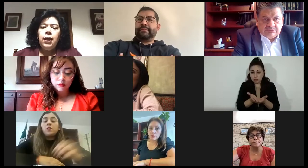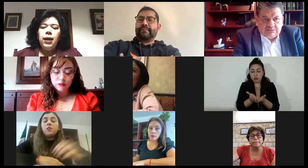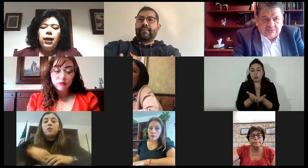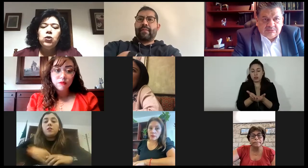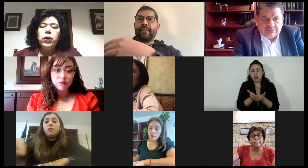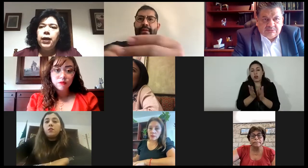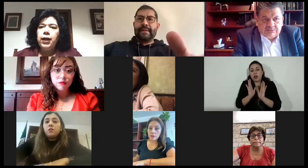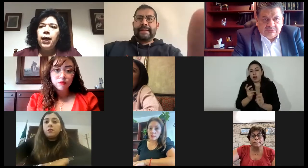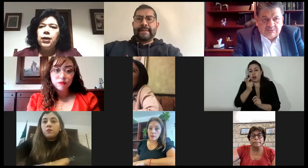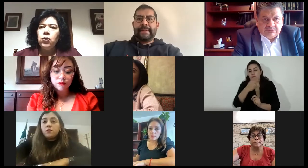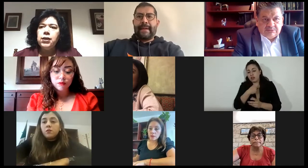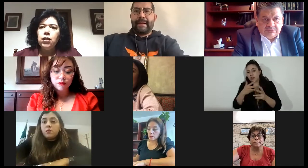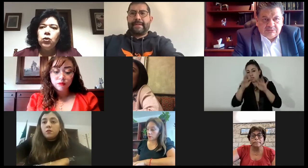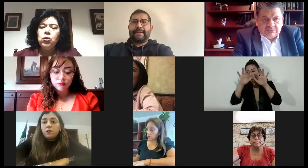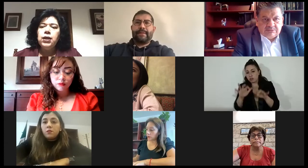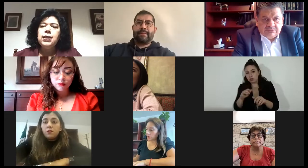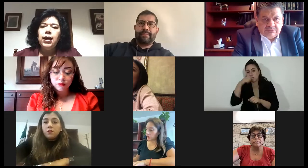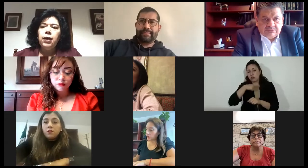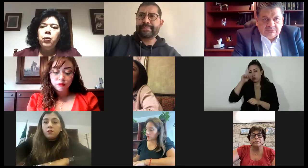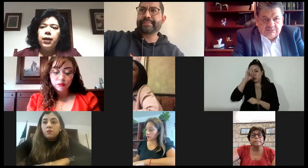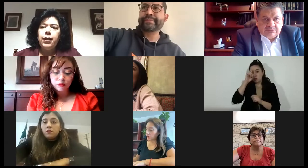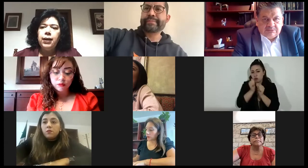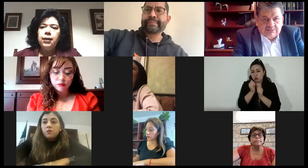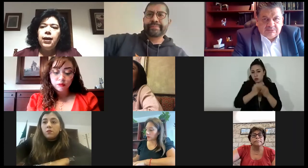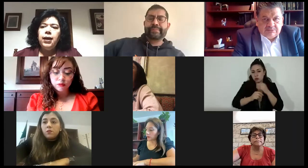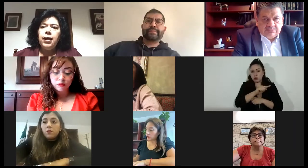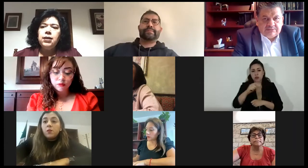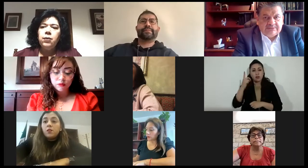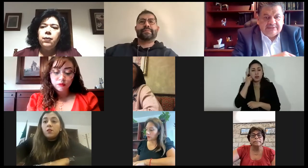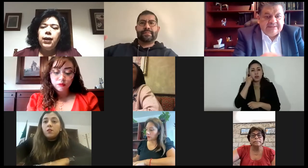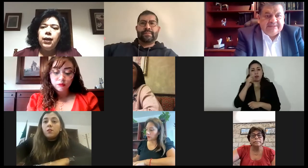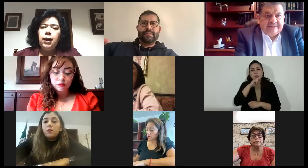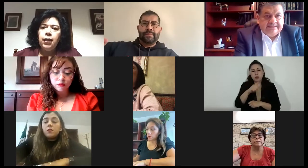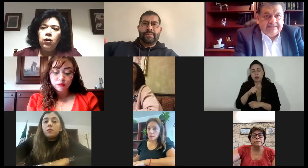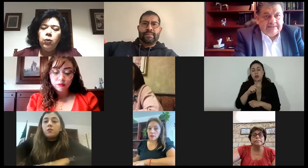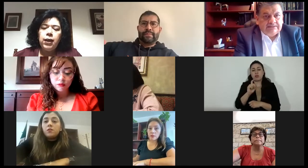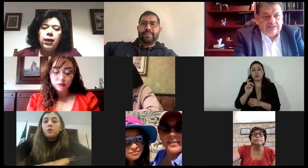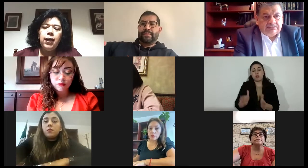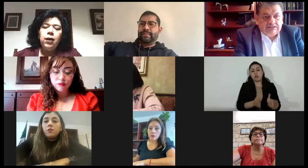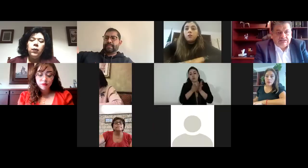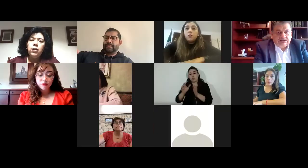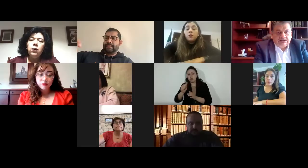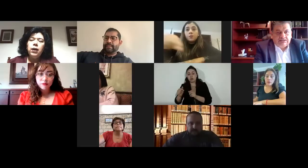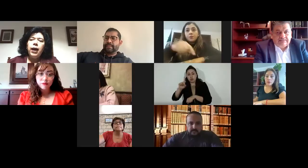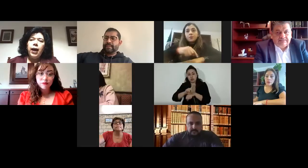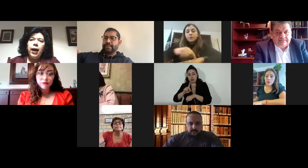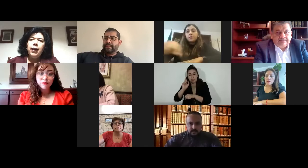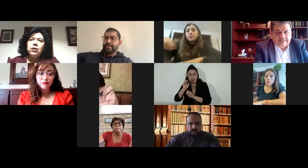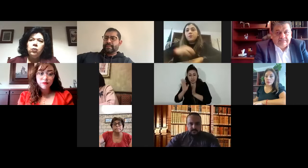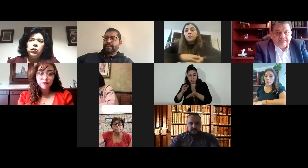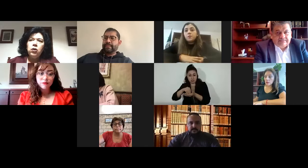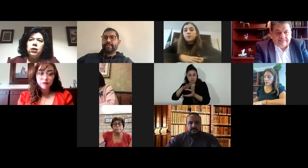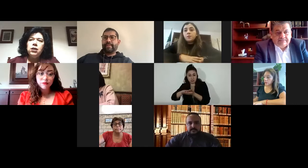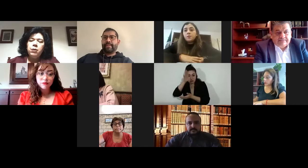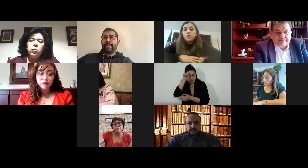bien sugerir a todas y a todos ustedes el que pueda venir como viene en el acuerdo, a